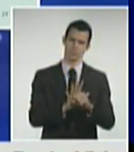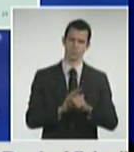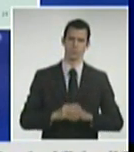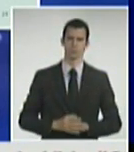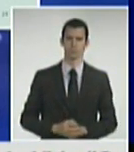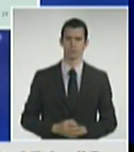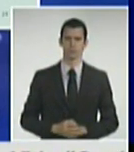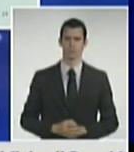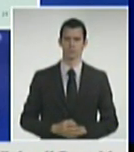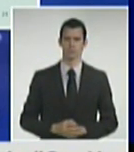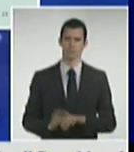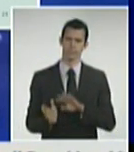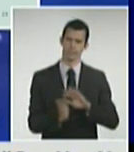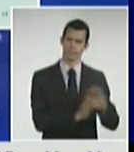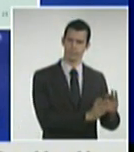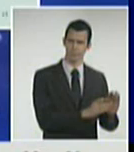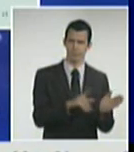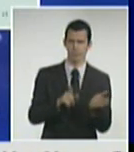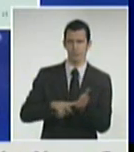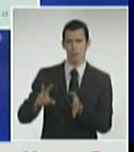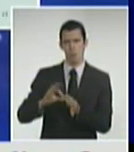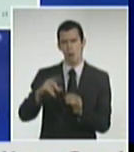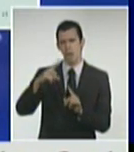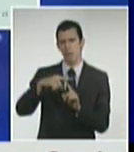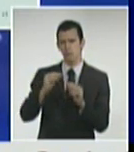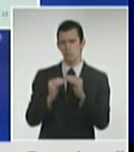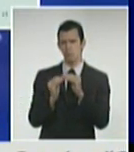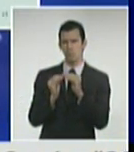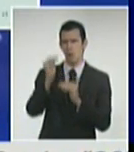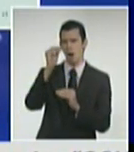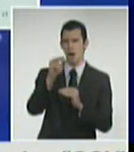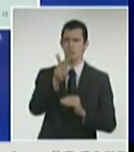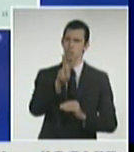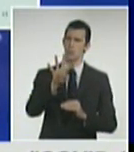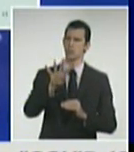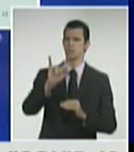Guantánamo incrementa 246 más,